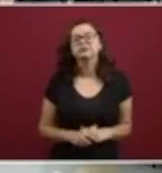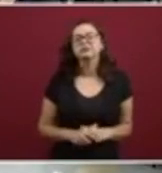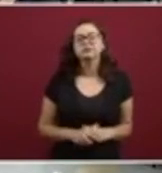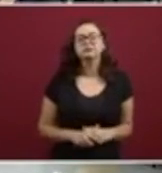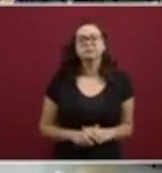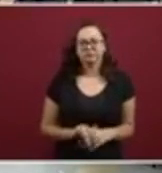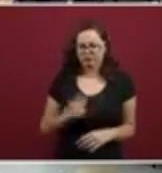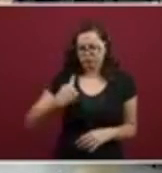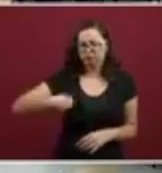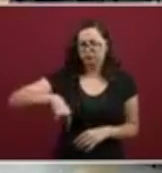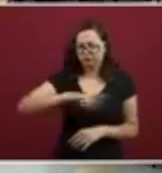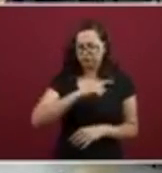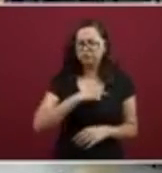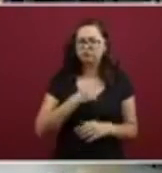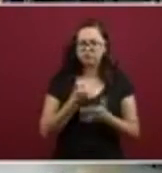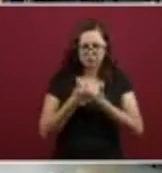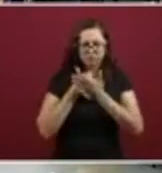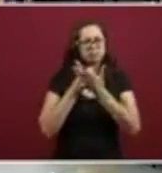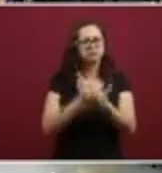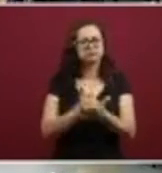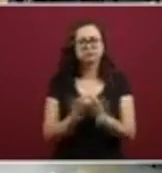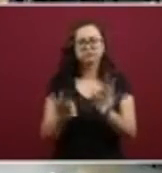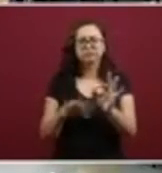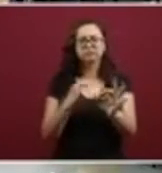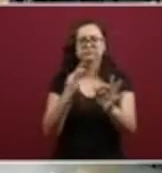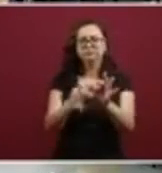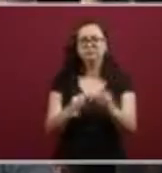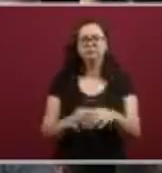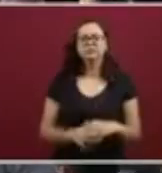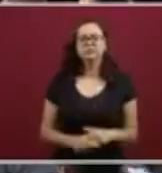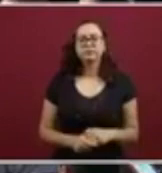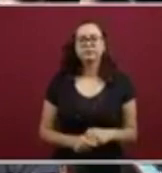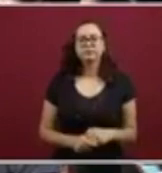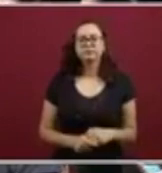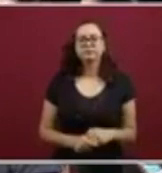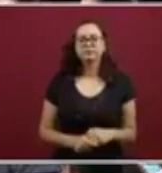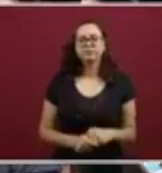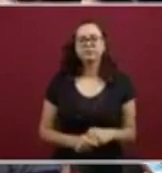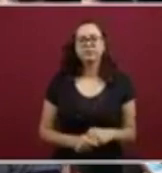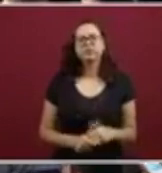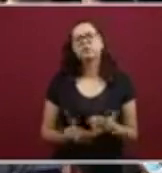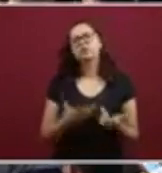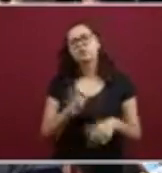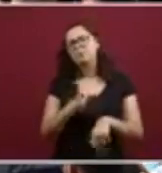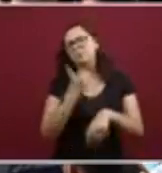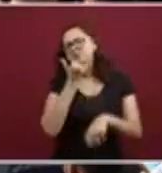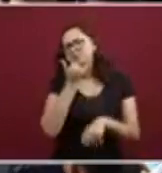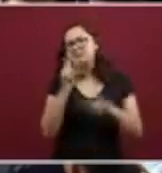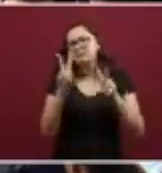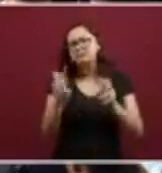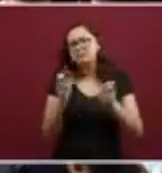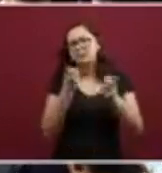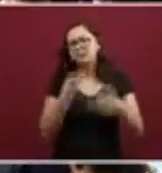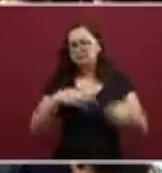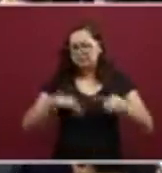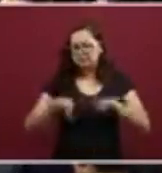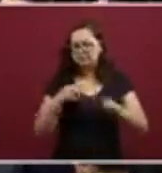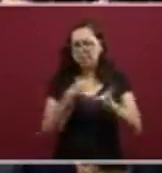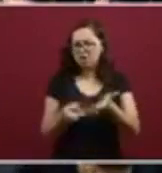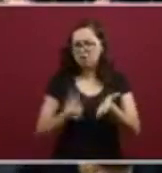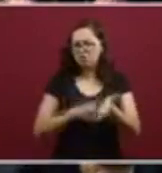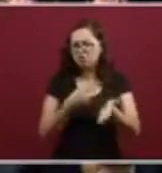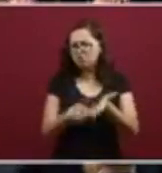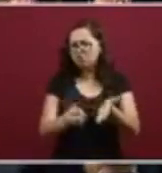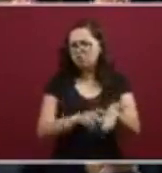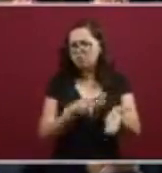lograrlo, todo el gobierno. Pero cuando habla de se van a trabajar varios turnos, es decir, en la